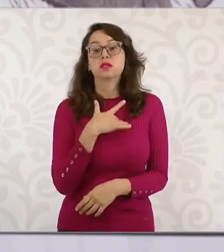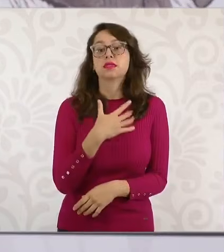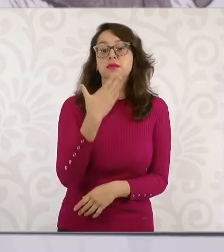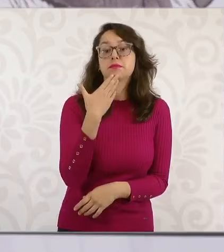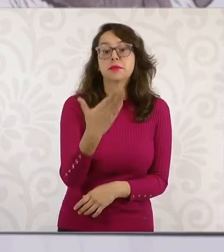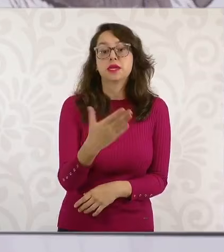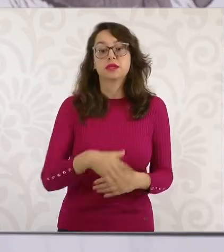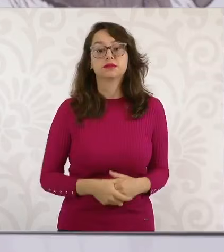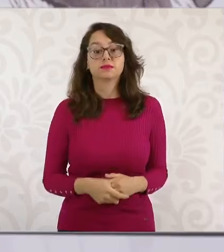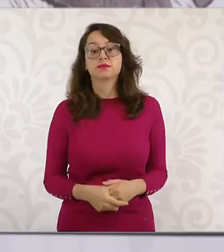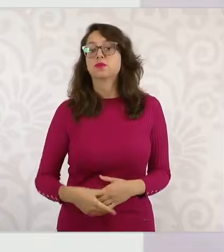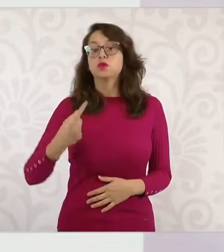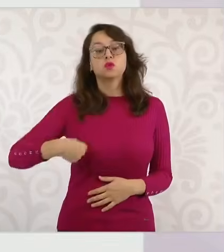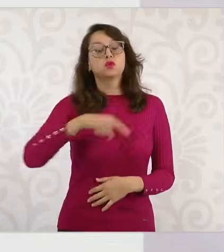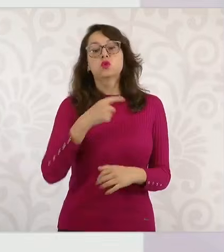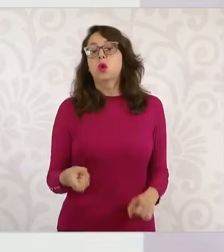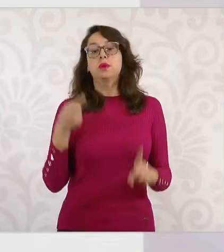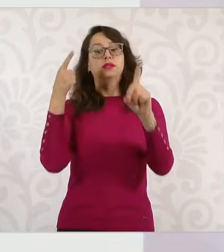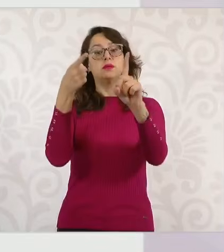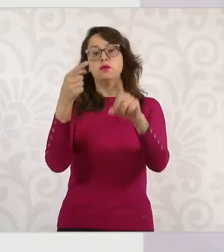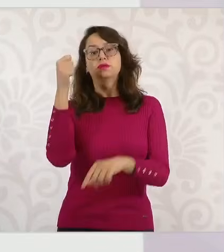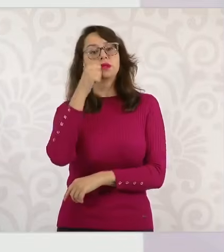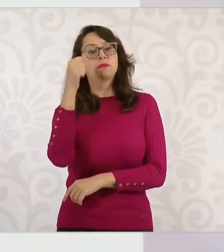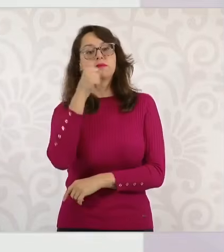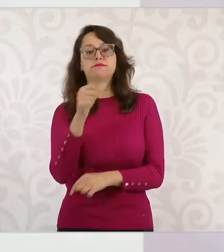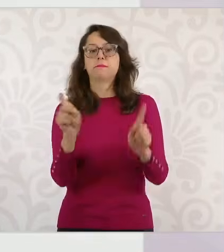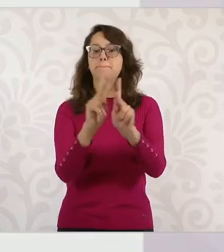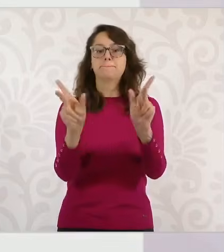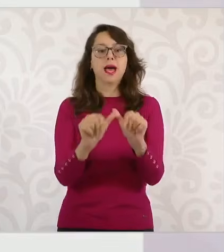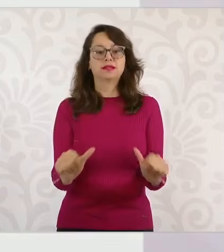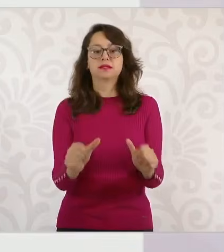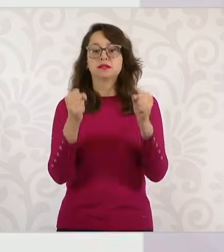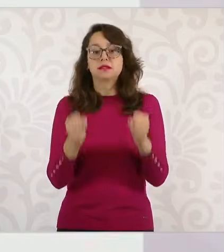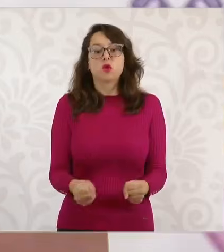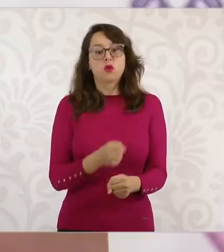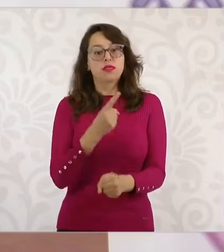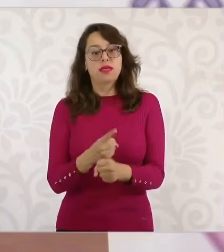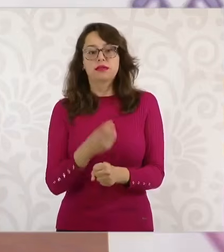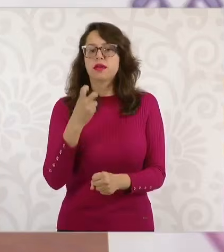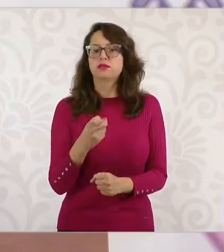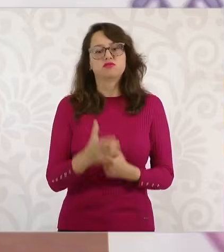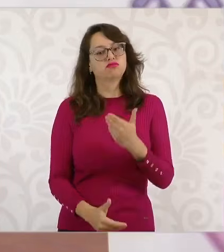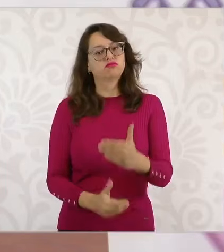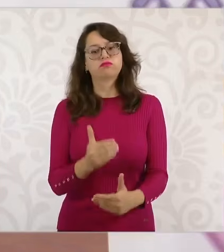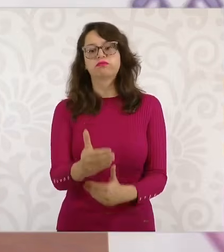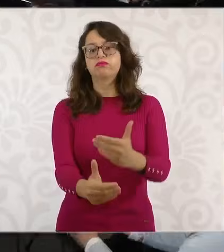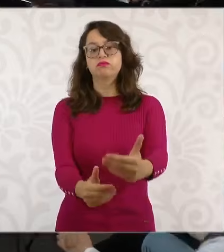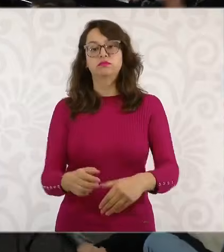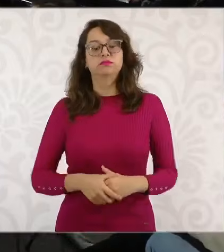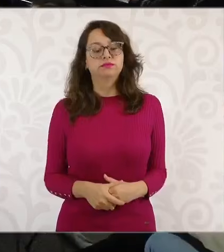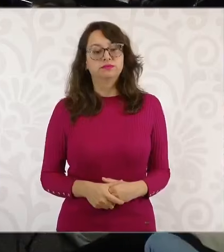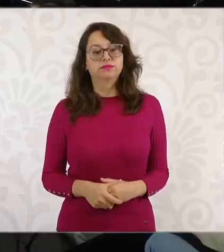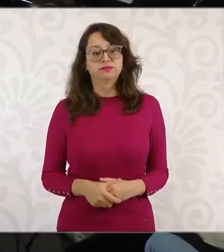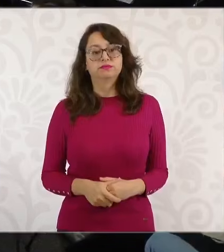Nuestro objetivo es recuperar siempre la paz y la seguridad de la gente, y en eso vamos trabajando. Muchas gracias,